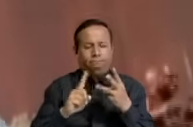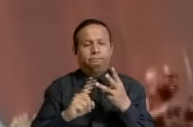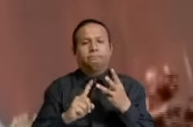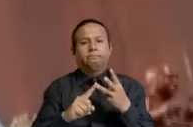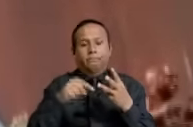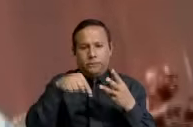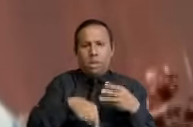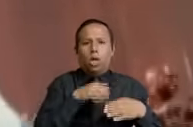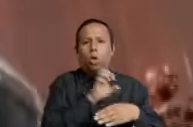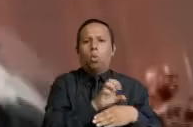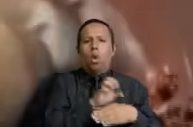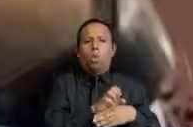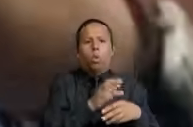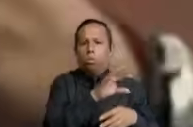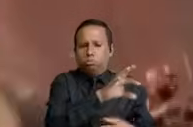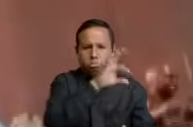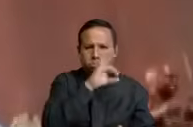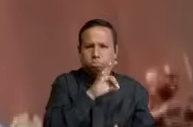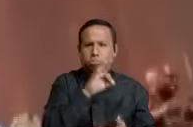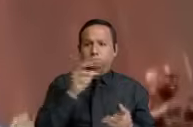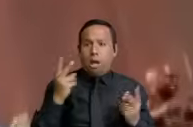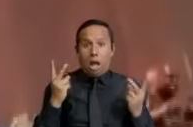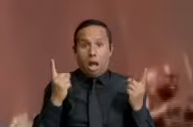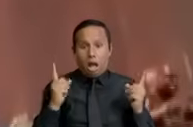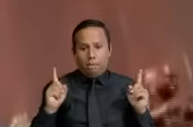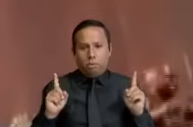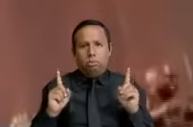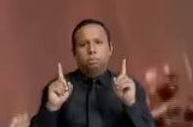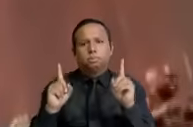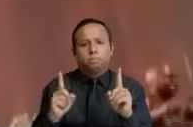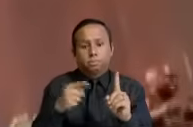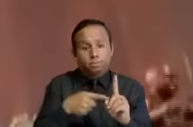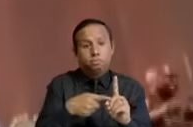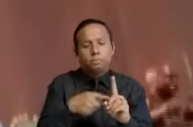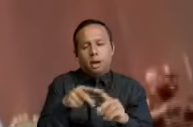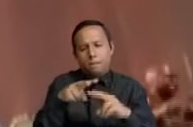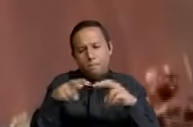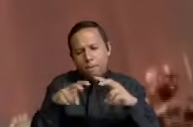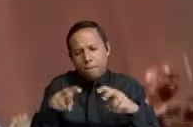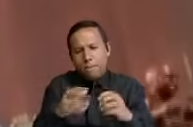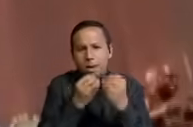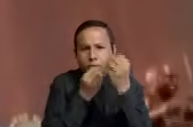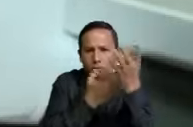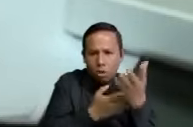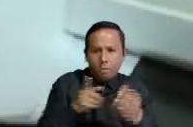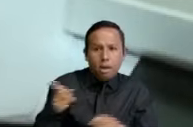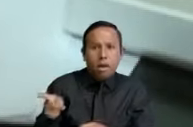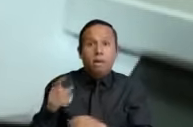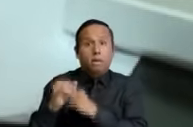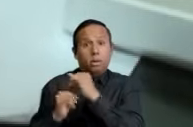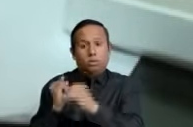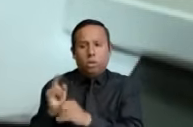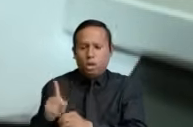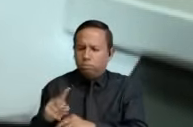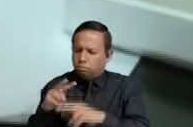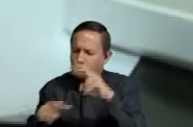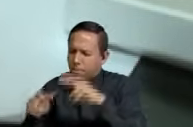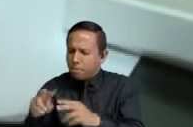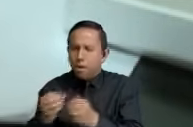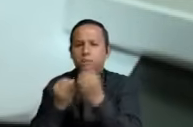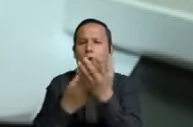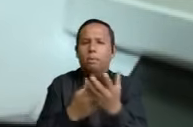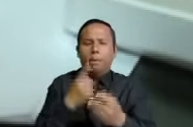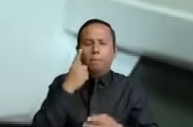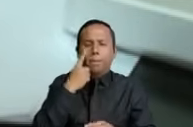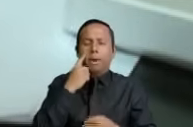nacional En medicina legal y logre dar un informe dirimente es decir un tercer informe dentro del proceso deben